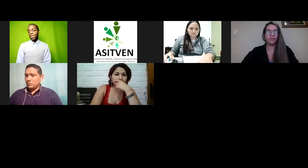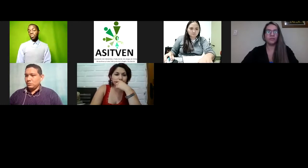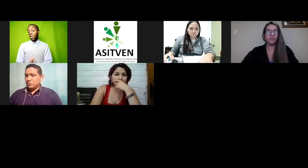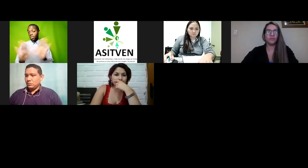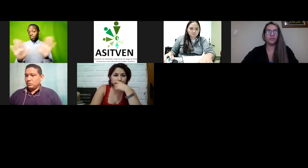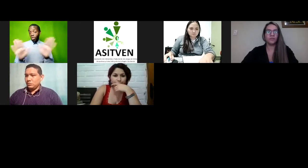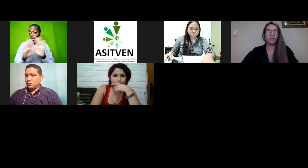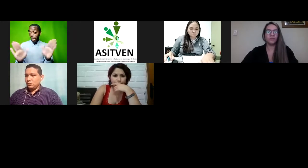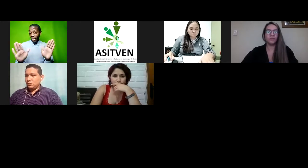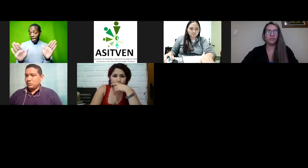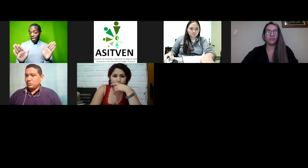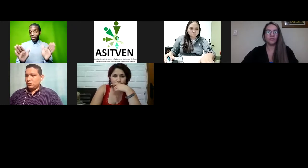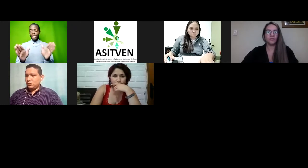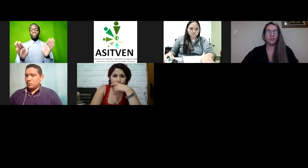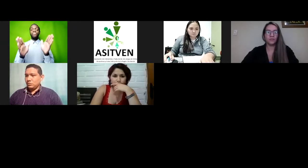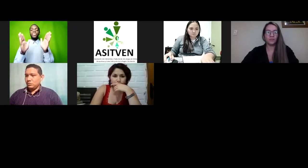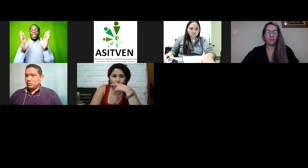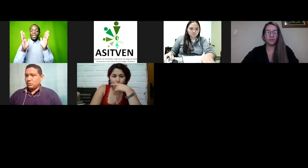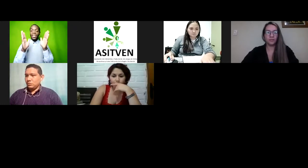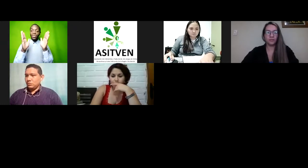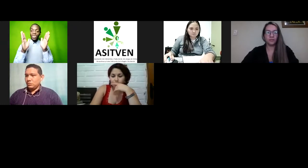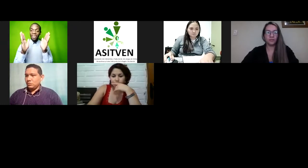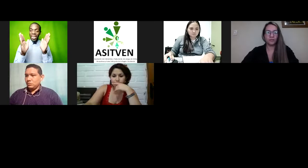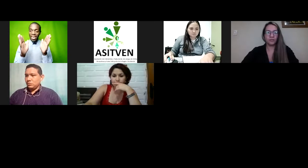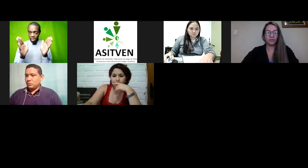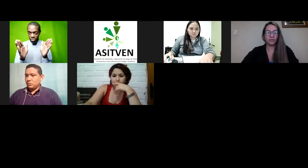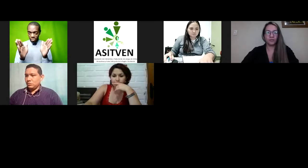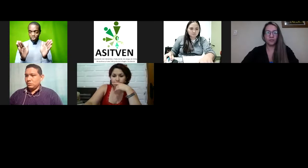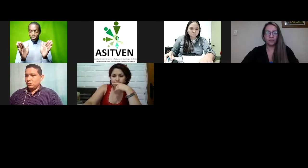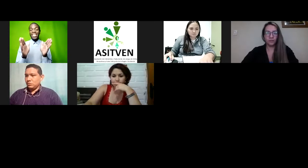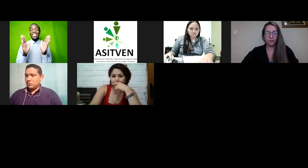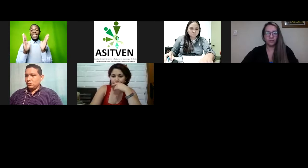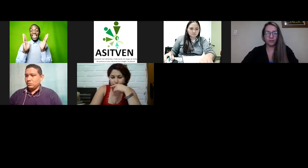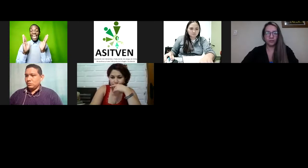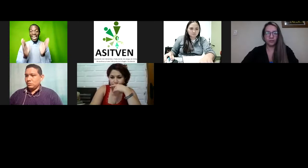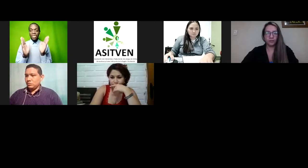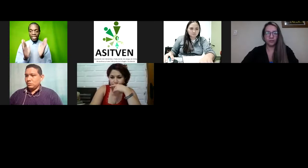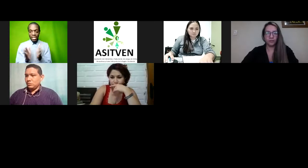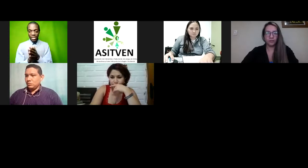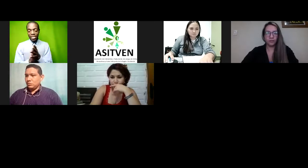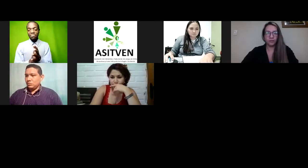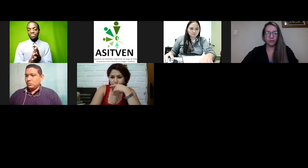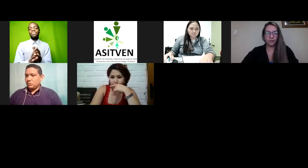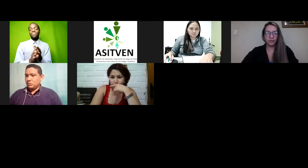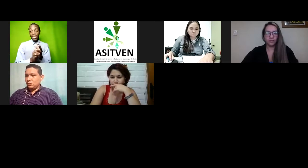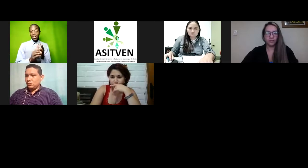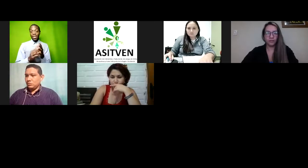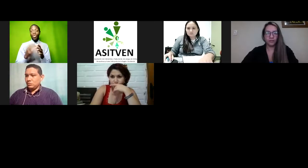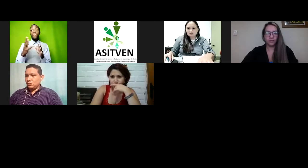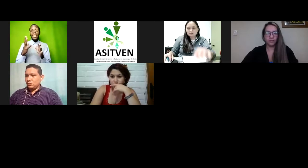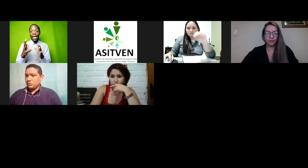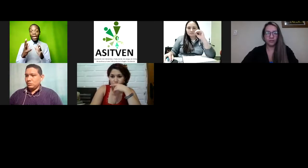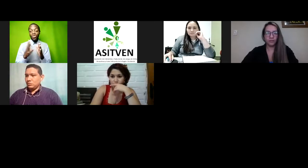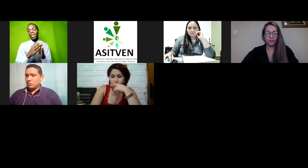adquiere, ¿no? Pero todos vamos a tener que hacerlo así. Usted va a ver unas 3 veces, ¿sí?